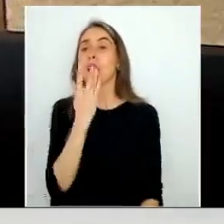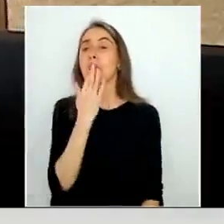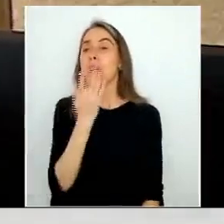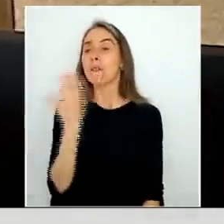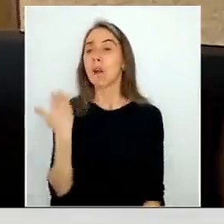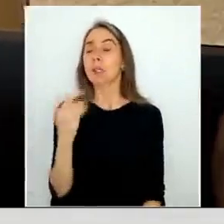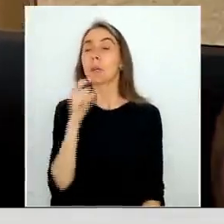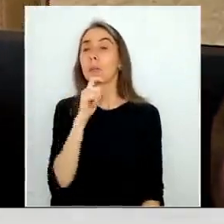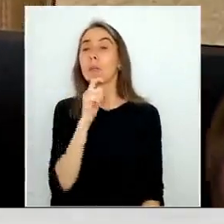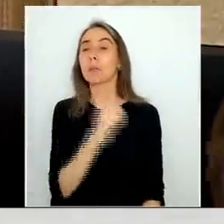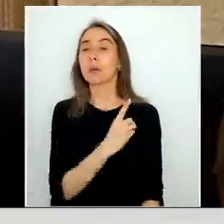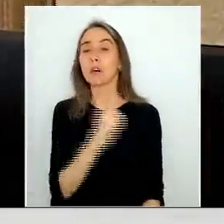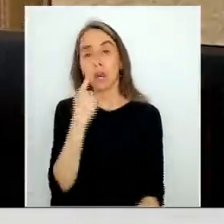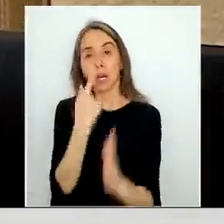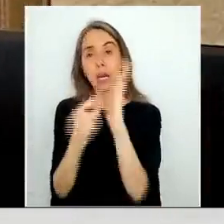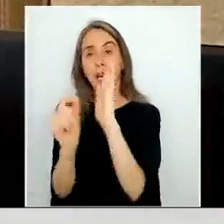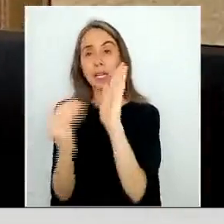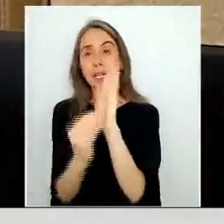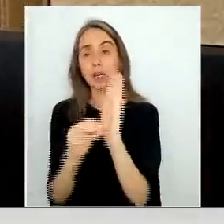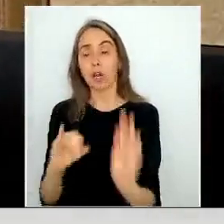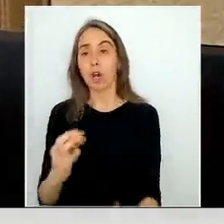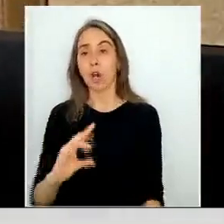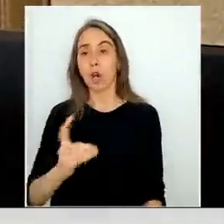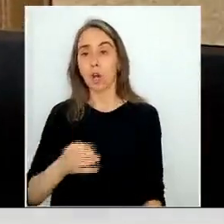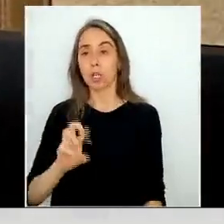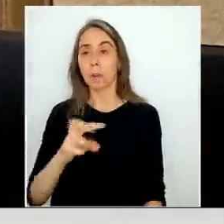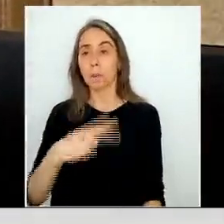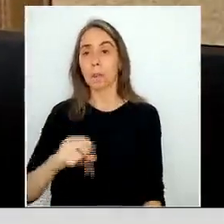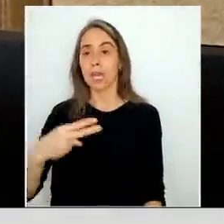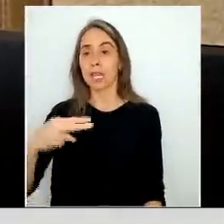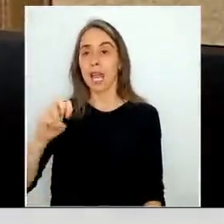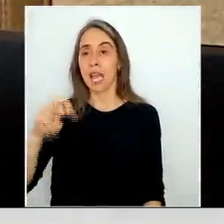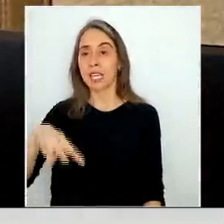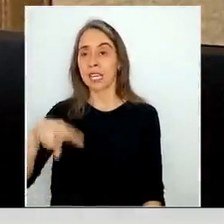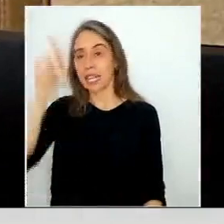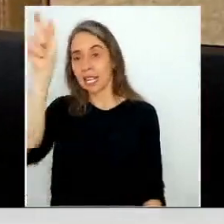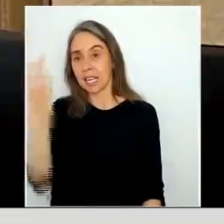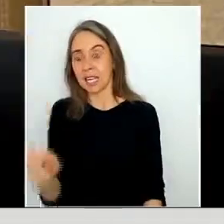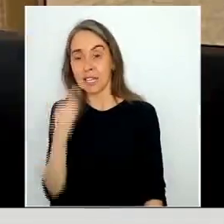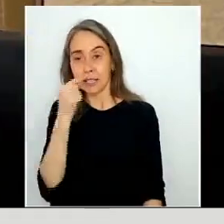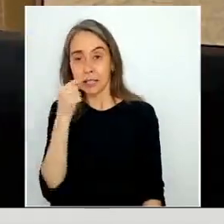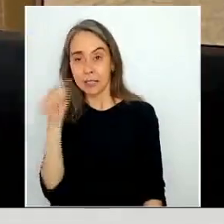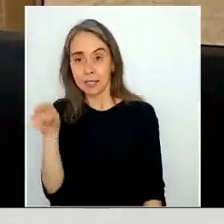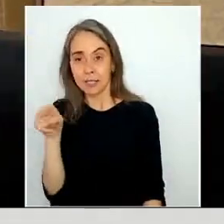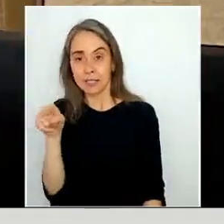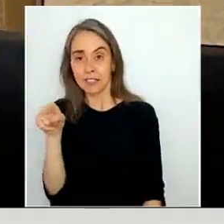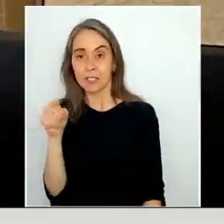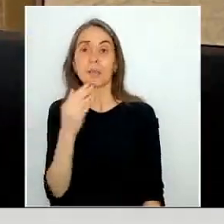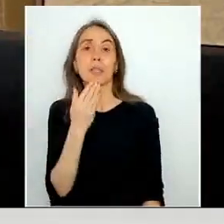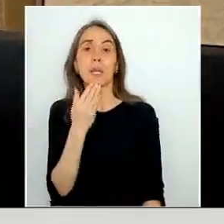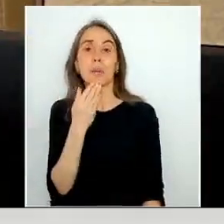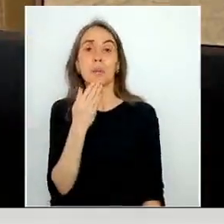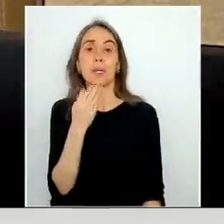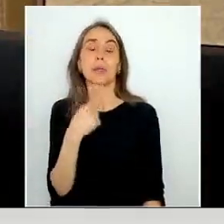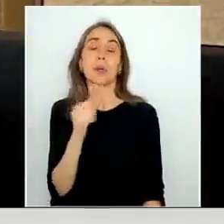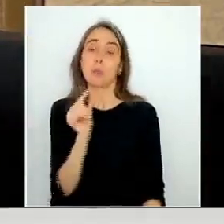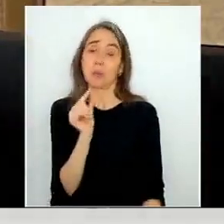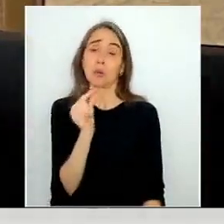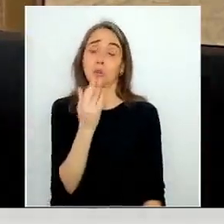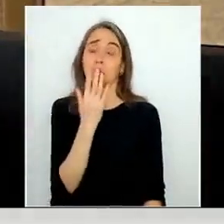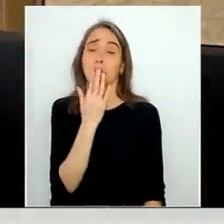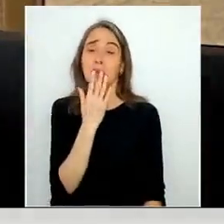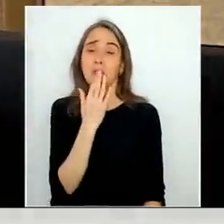reconocimiento a Jorge Peña Jen pero también quisiera eh en esta pequeña intervención